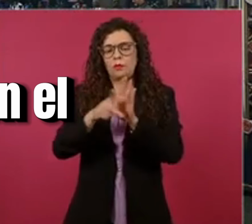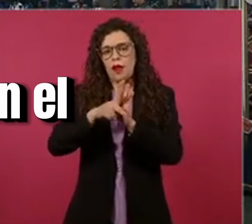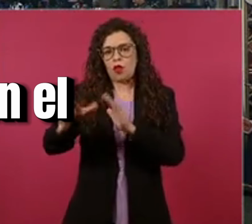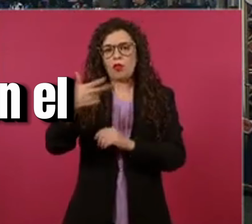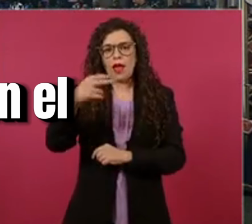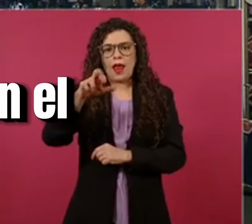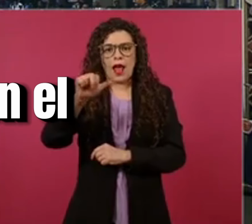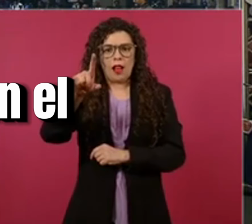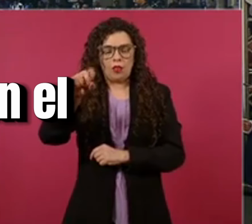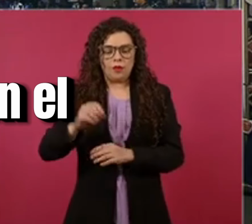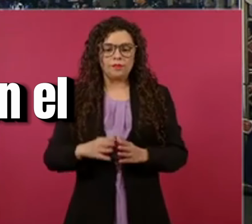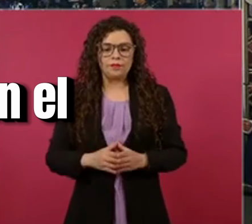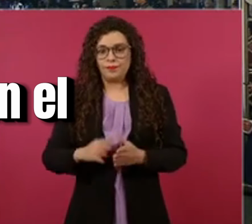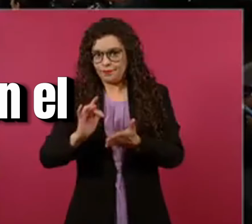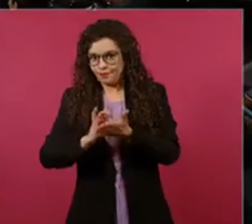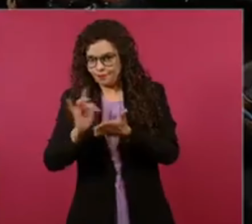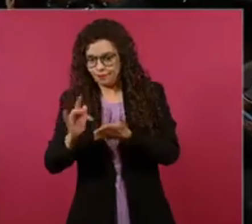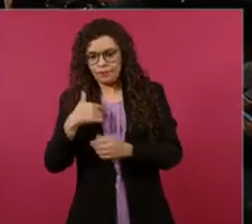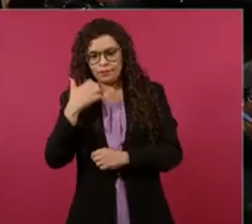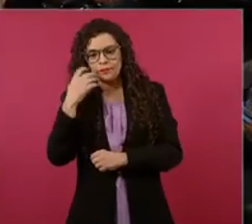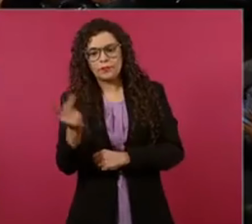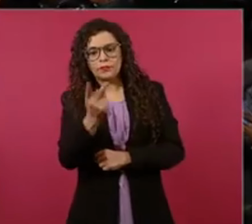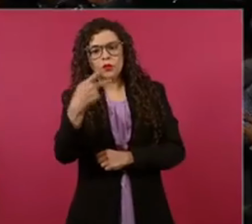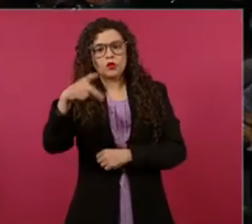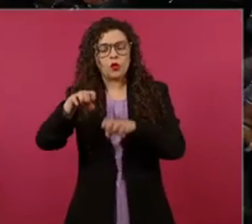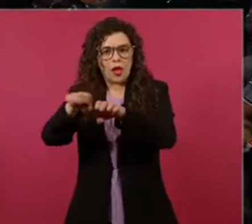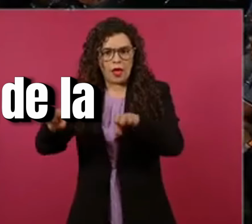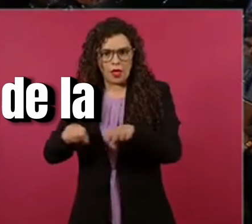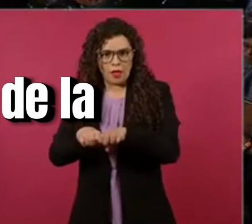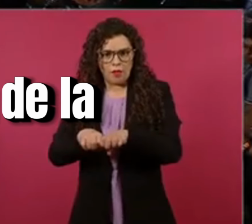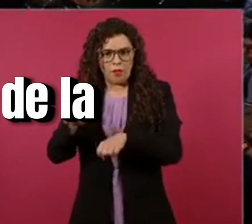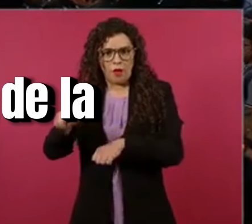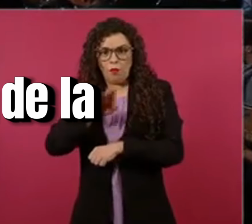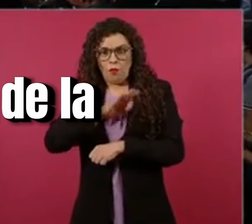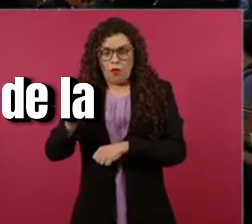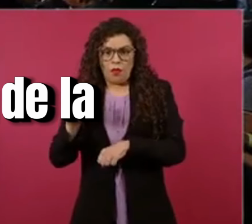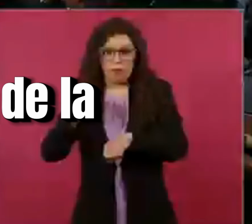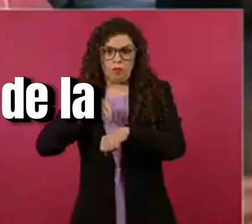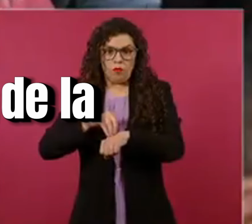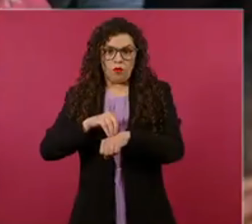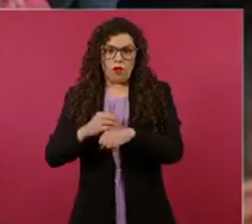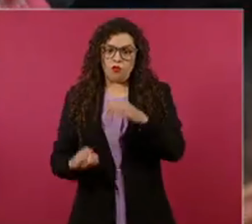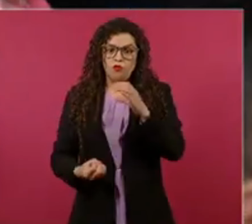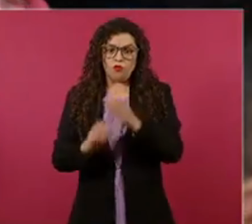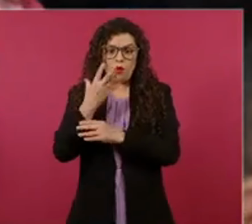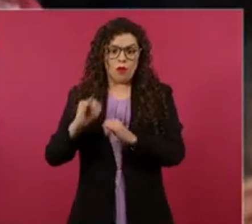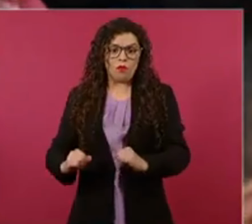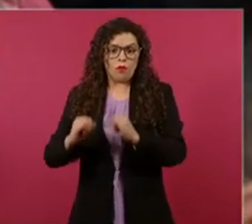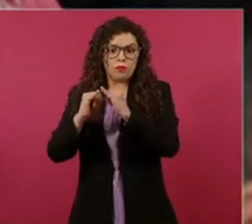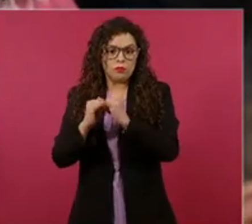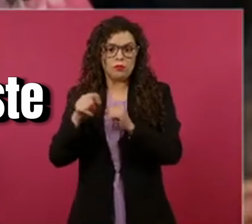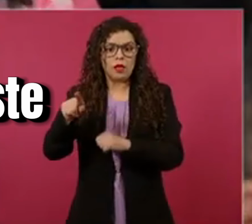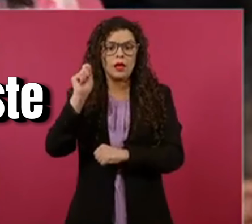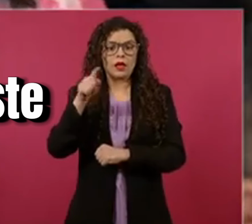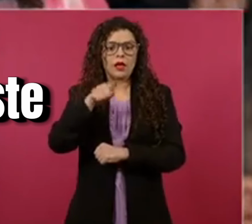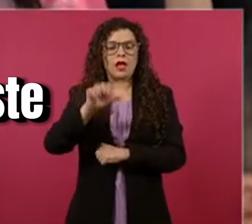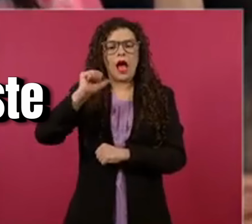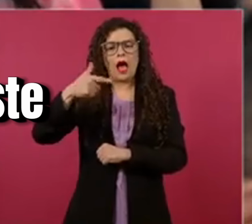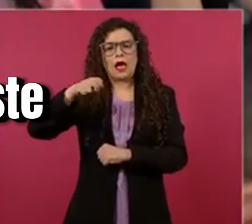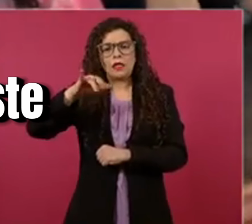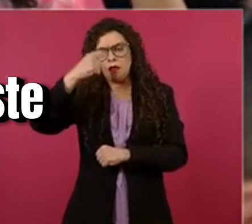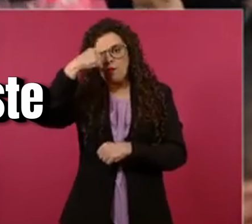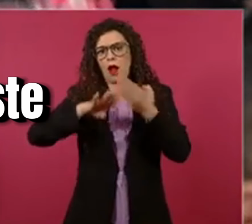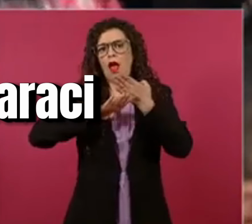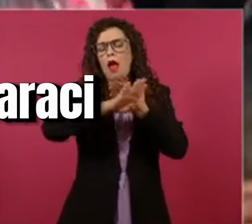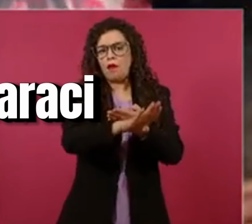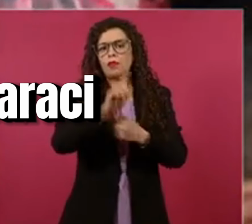doctora. Preguntarle si va a haber ajustes en el gabinete, es decir, la creación de nuevos organismos. Había planteado a la larga de la campaña la Agencia de Anticorrupción, si va a haber otros